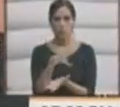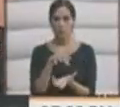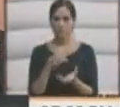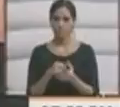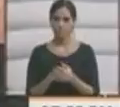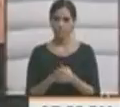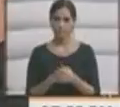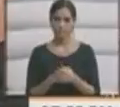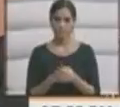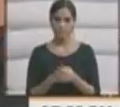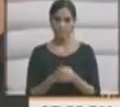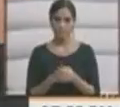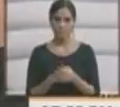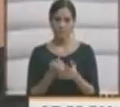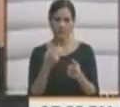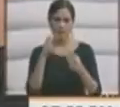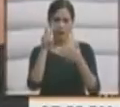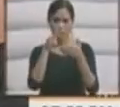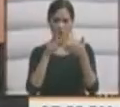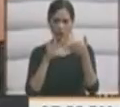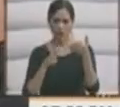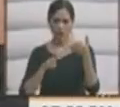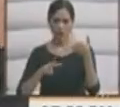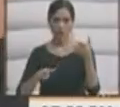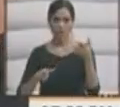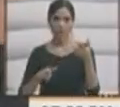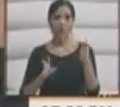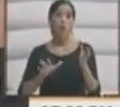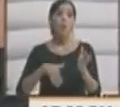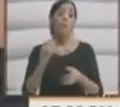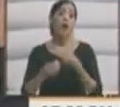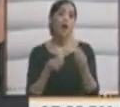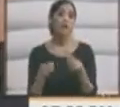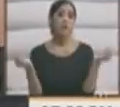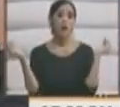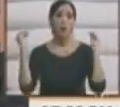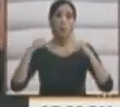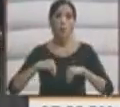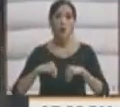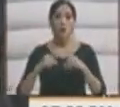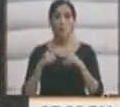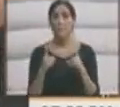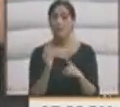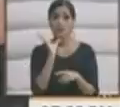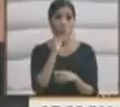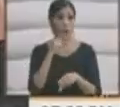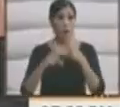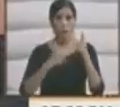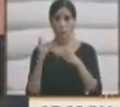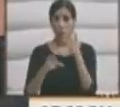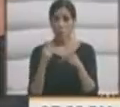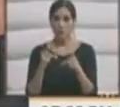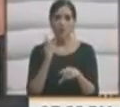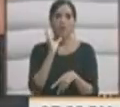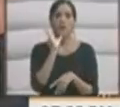nos dicen, a ver, pueden hacer acuerdos, pero si no hay producción,